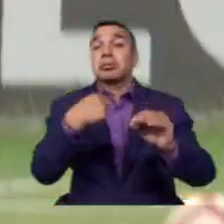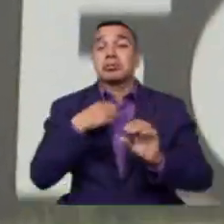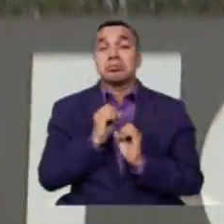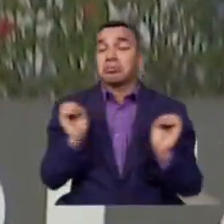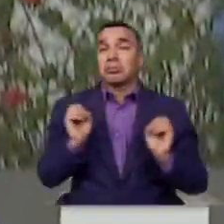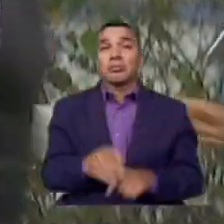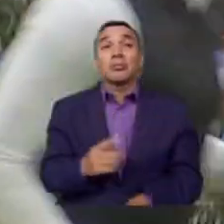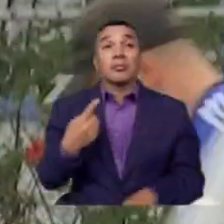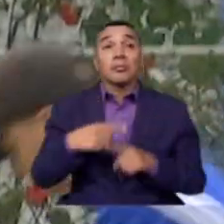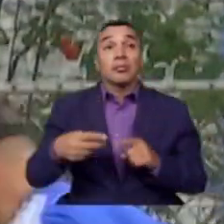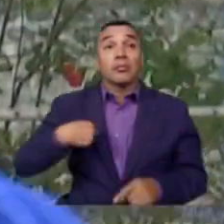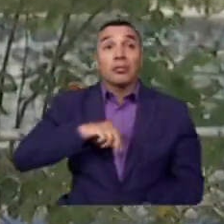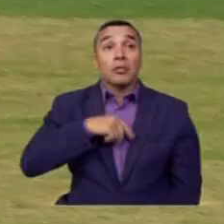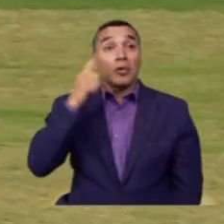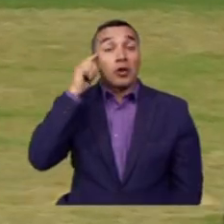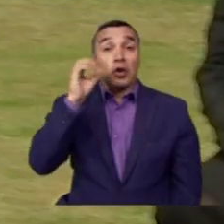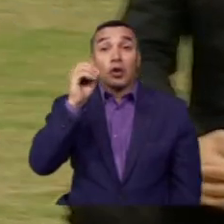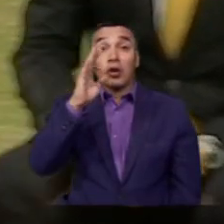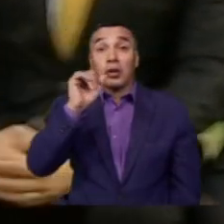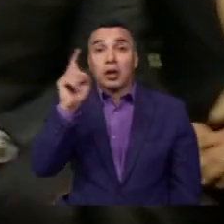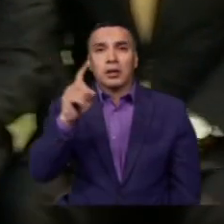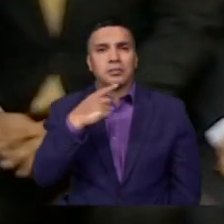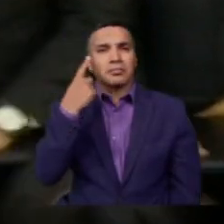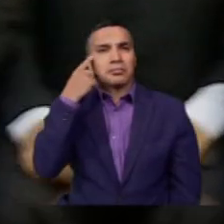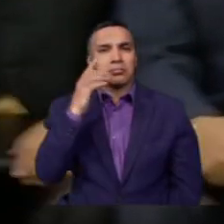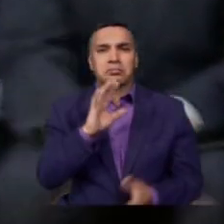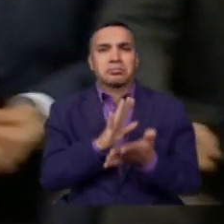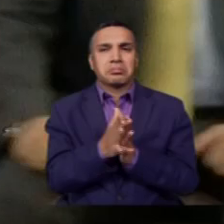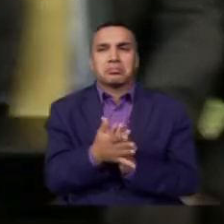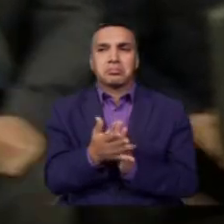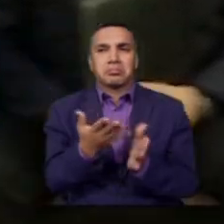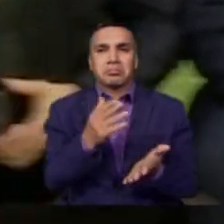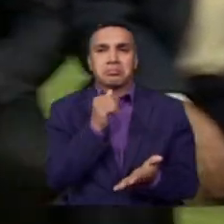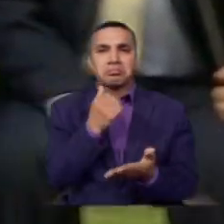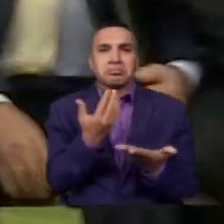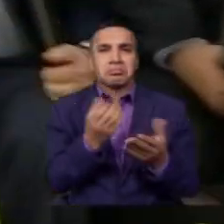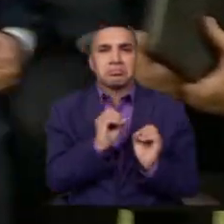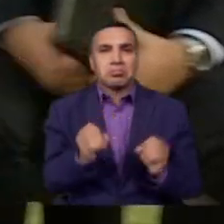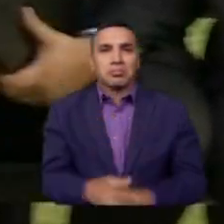a un jugador como Gabriel Cortés. Javier Salazar, TC Deportes.